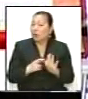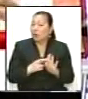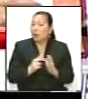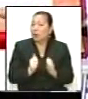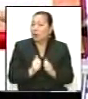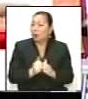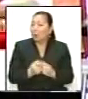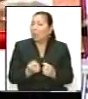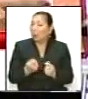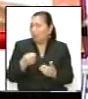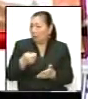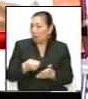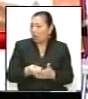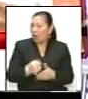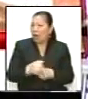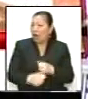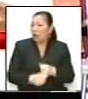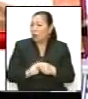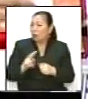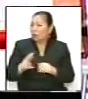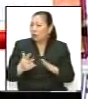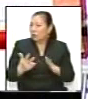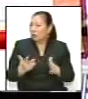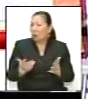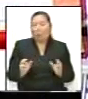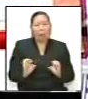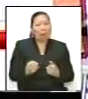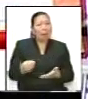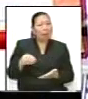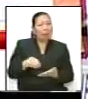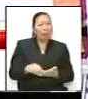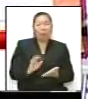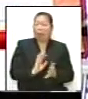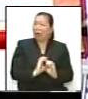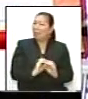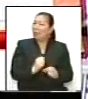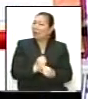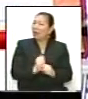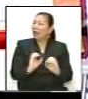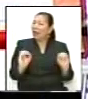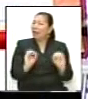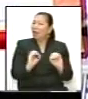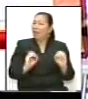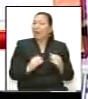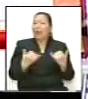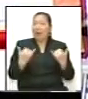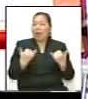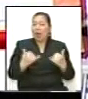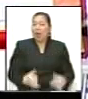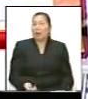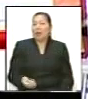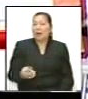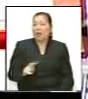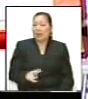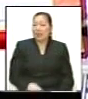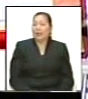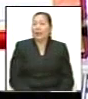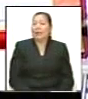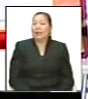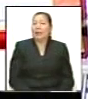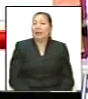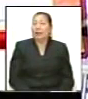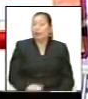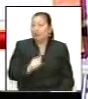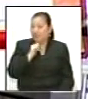con un presupuesto desde el año 2018, no se intervino? Y sin embargo, ahora se ha incrementado. Es